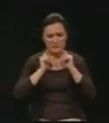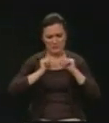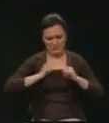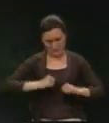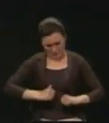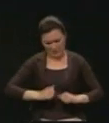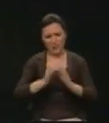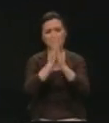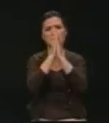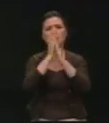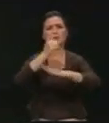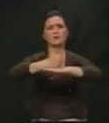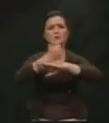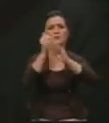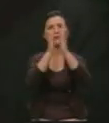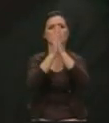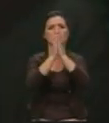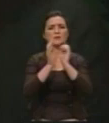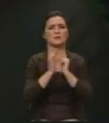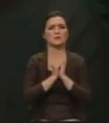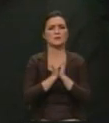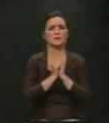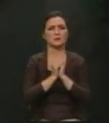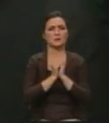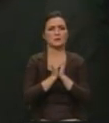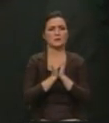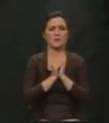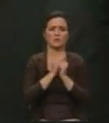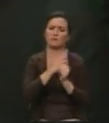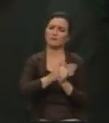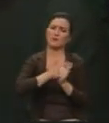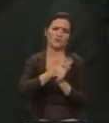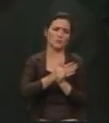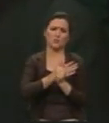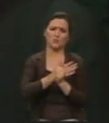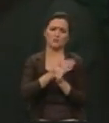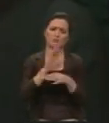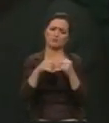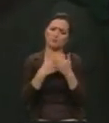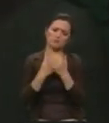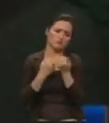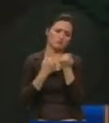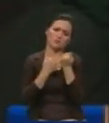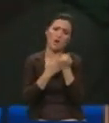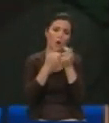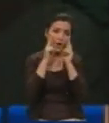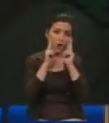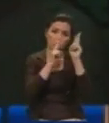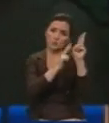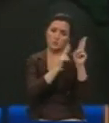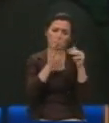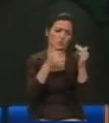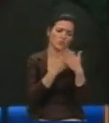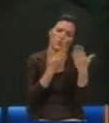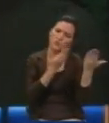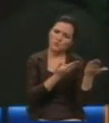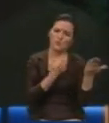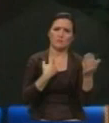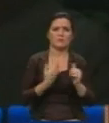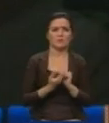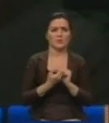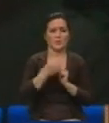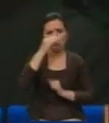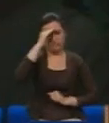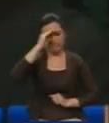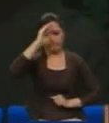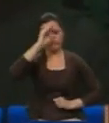tenían pedidos para las autoridades. Que le reconozca todo de lo que tiene que ser un militar, que